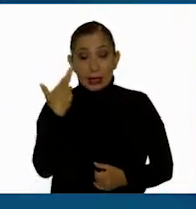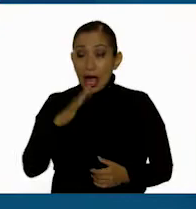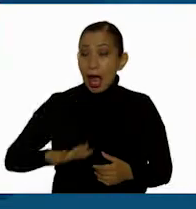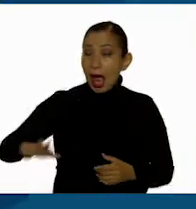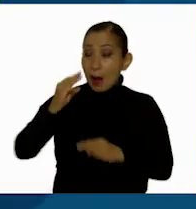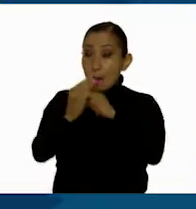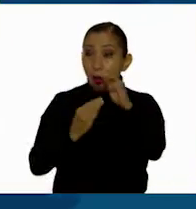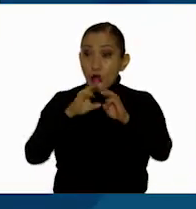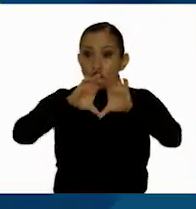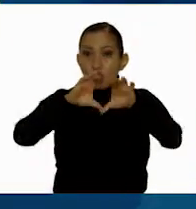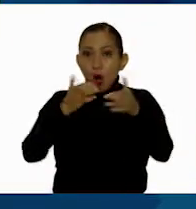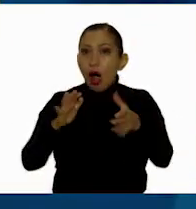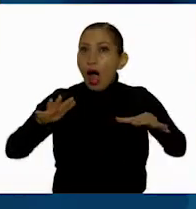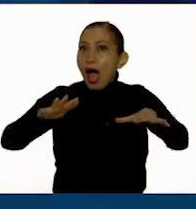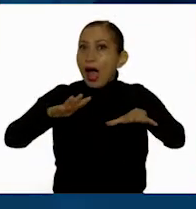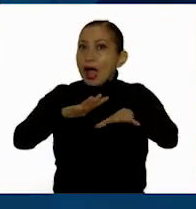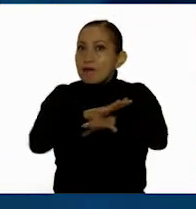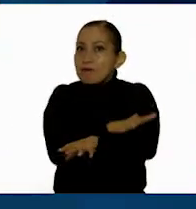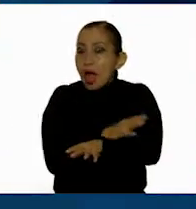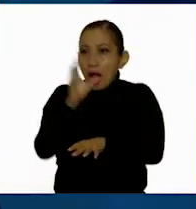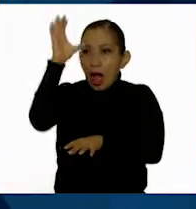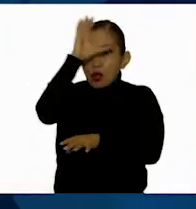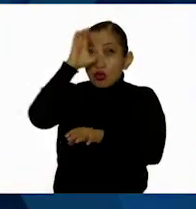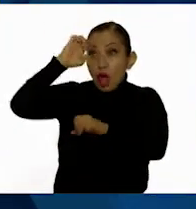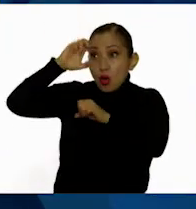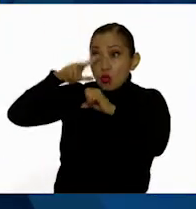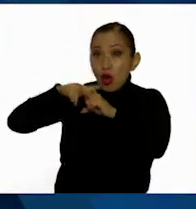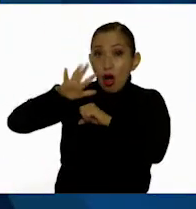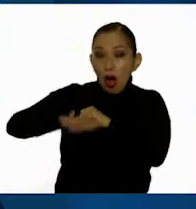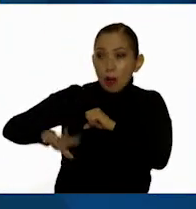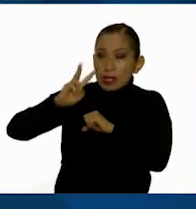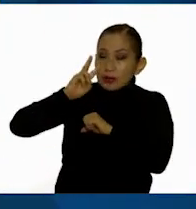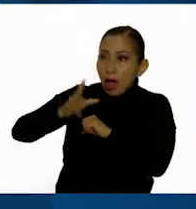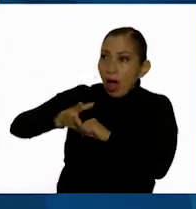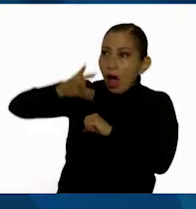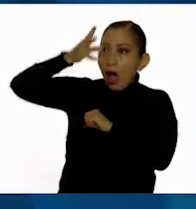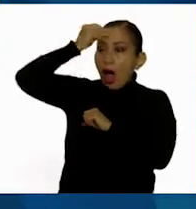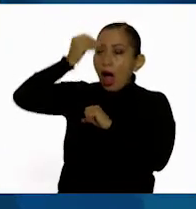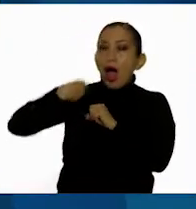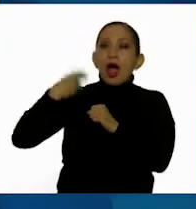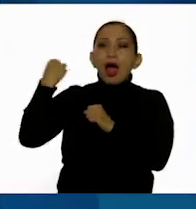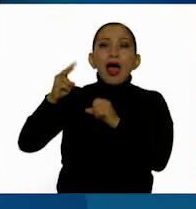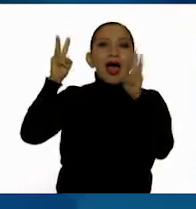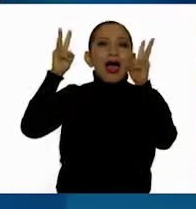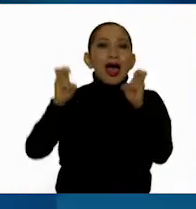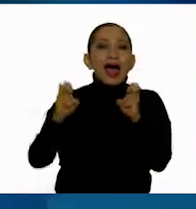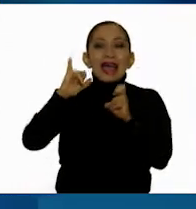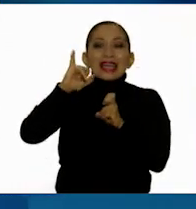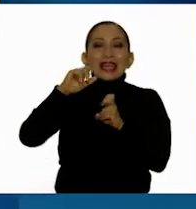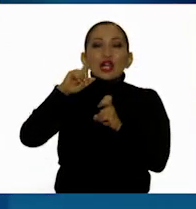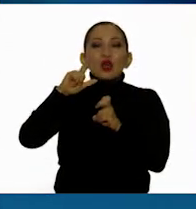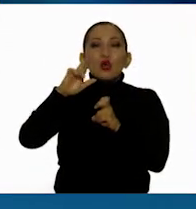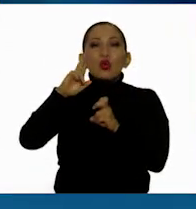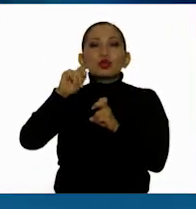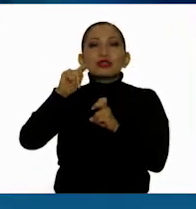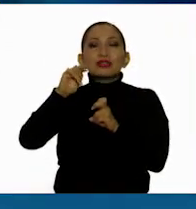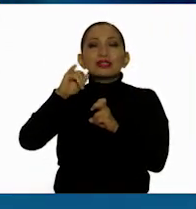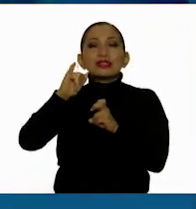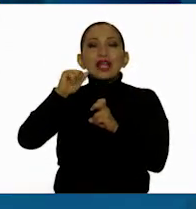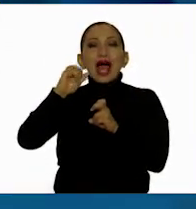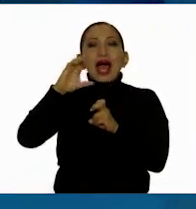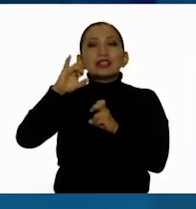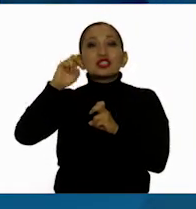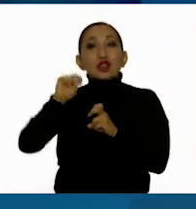entero está cambiando. La cultura europea vive la corriente de pensamiento conocida como la Ilustración, basada en